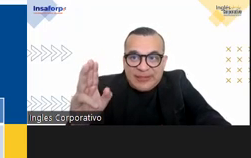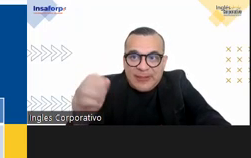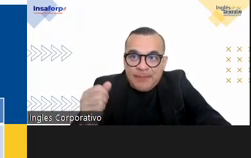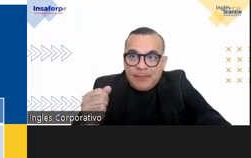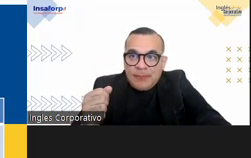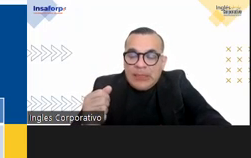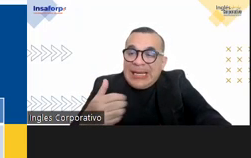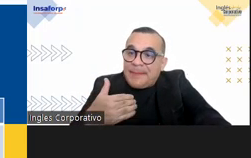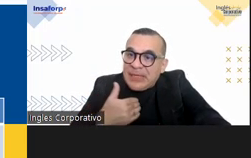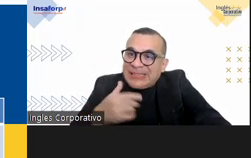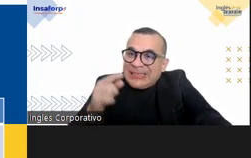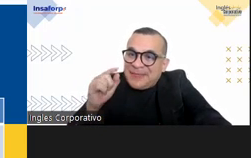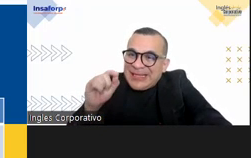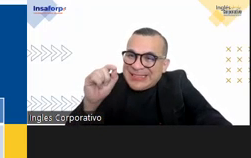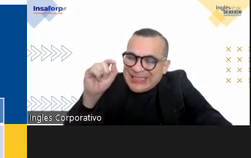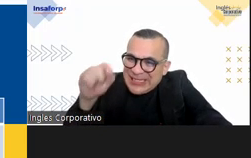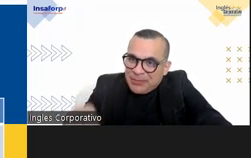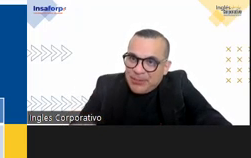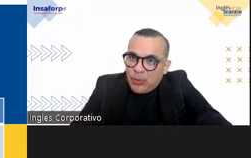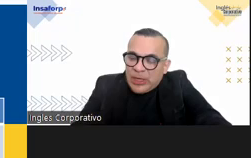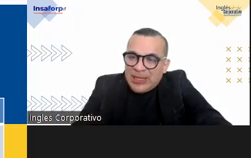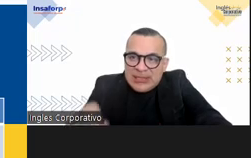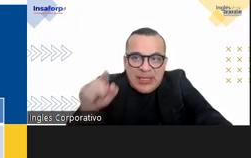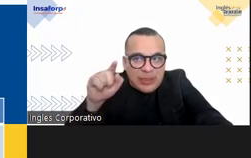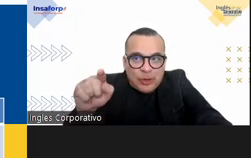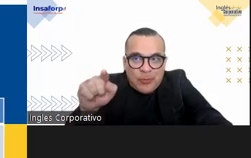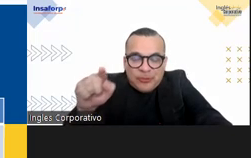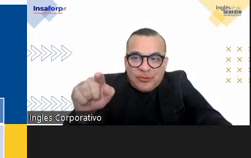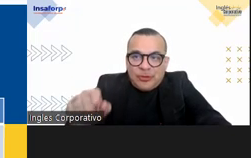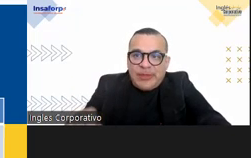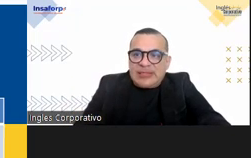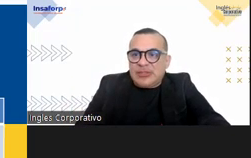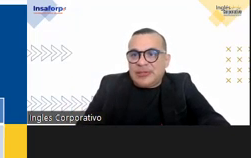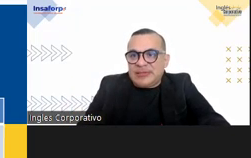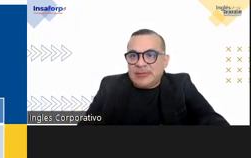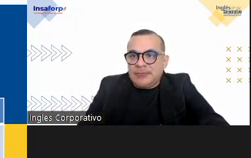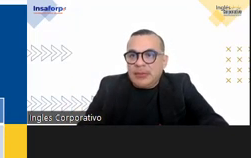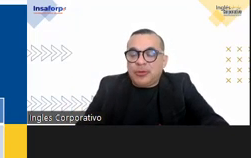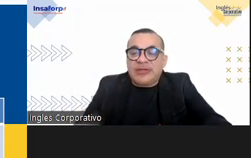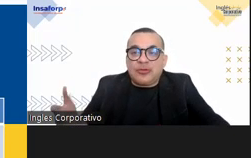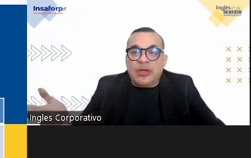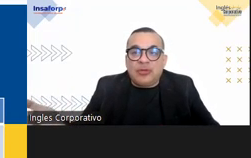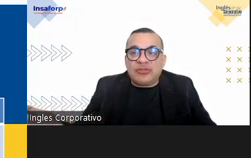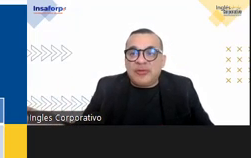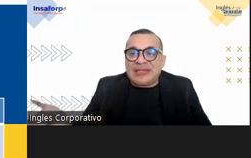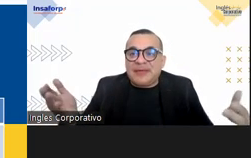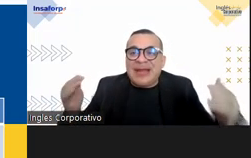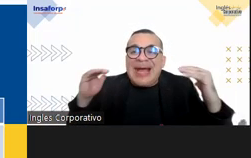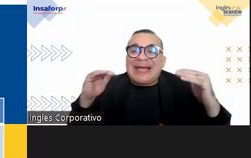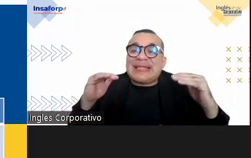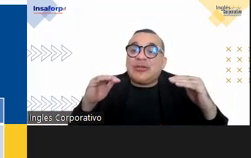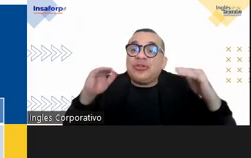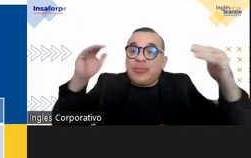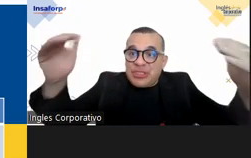o tácita. Las metas deben estar siempre involucradas en todo proceso de toma de decisiones, porque eso nos ayuda a